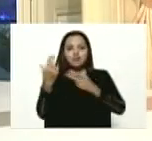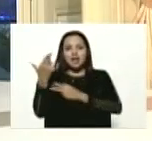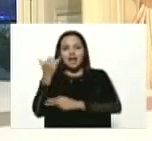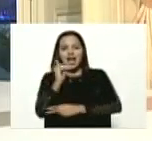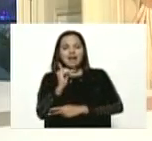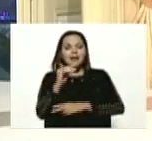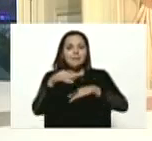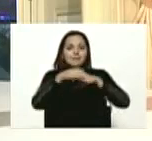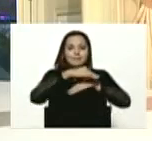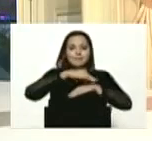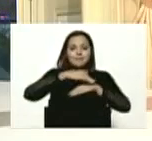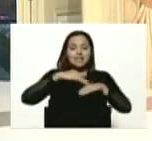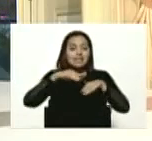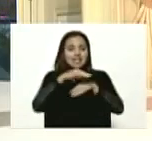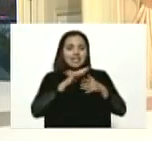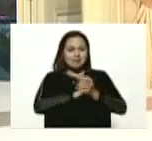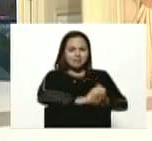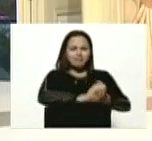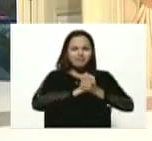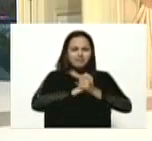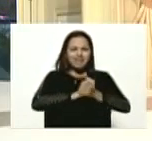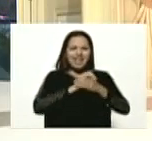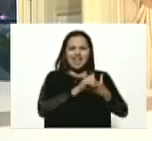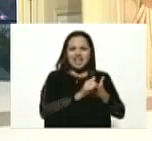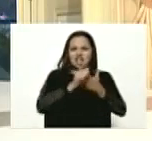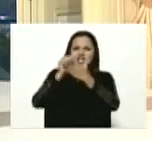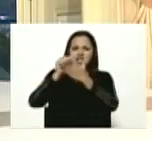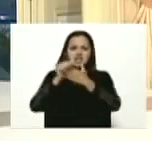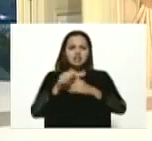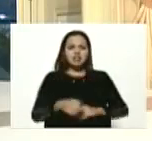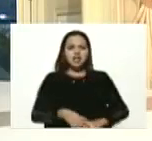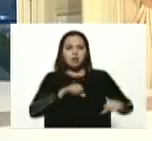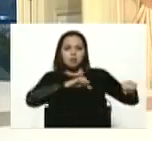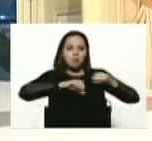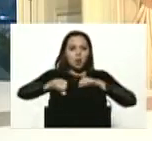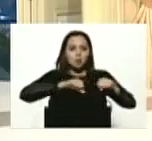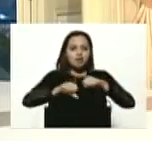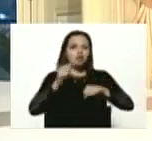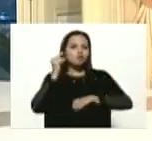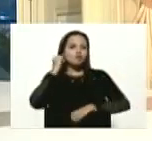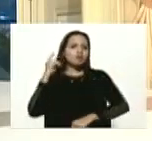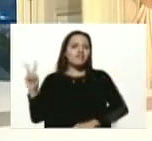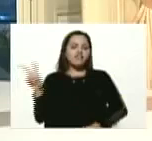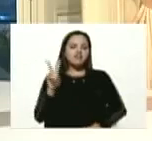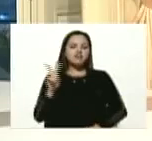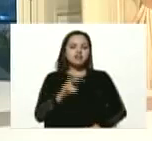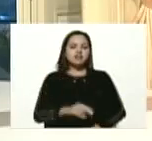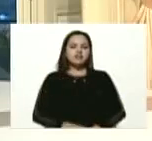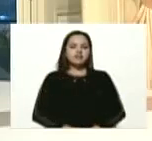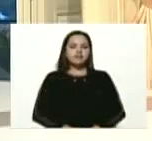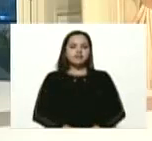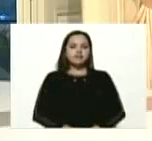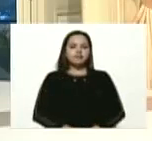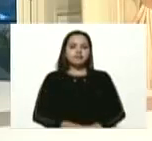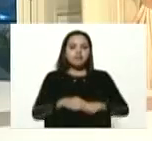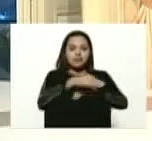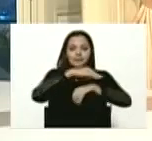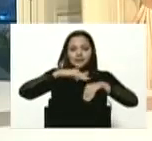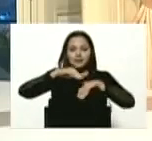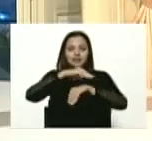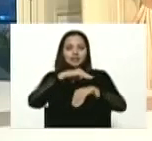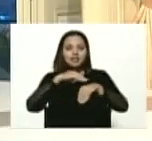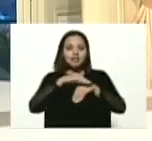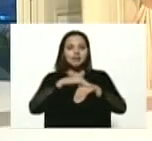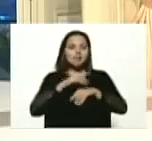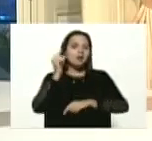Pérez, nuestra compañera, lideresa del Movimiento de Mujeres Venezolanas, ministra del Poder Popular